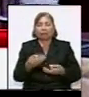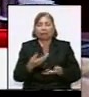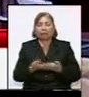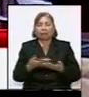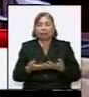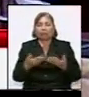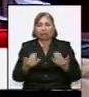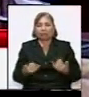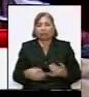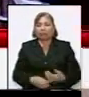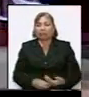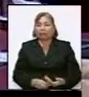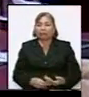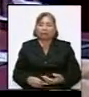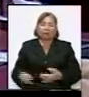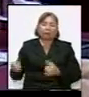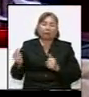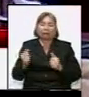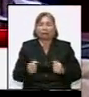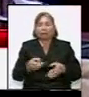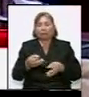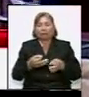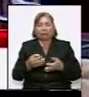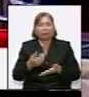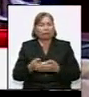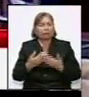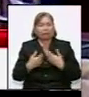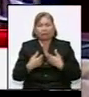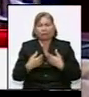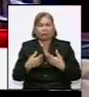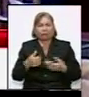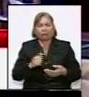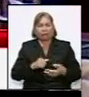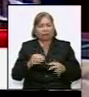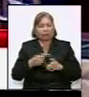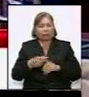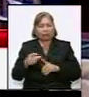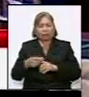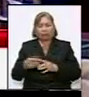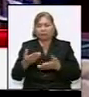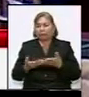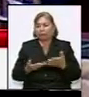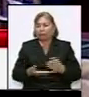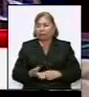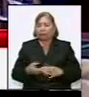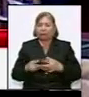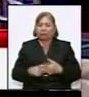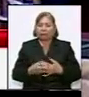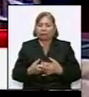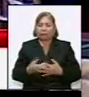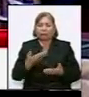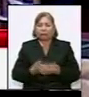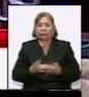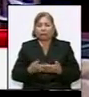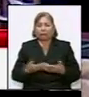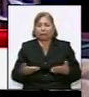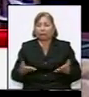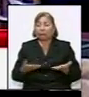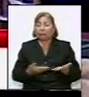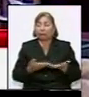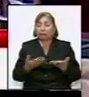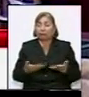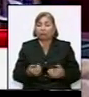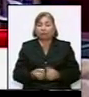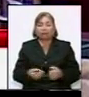observaciones presentadas por el poder ejecutivo no tienen un sustento que haga variar nuestra posición inicial por ello propongo que la evolución